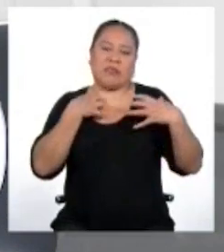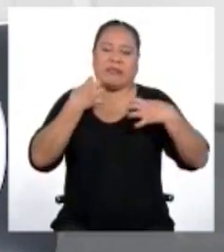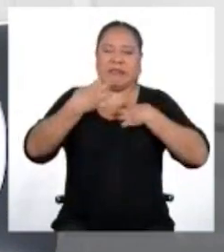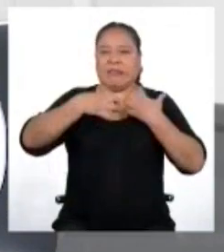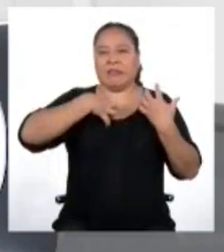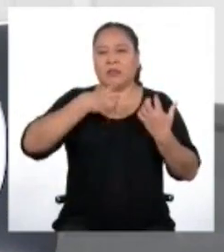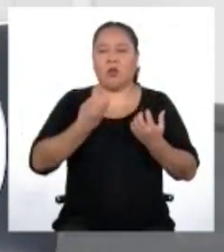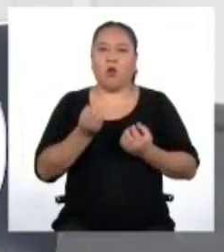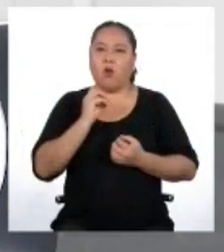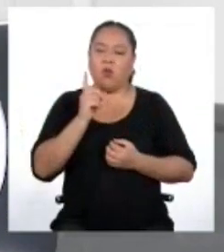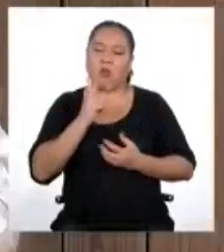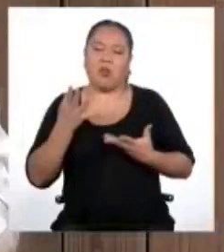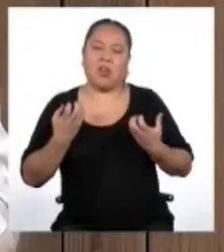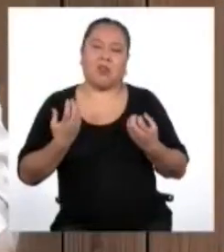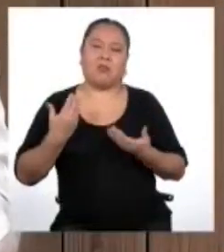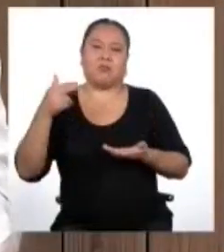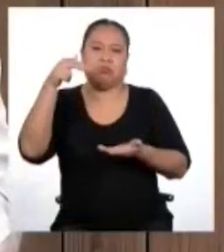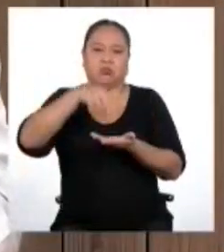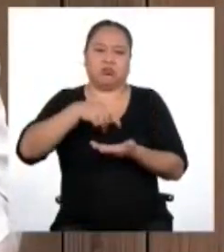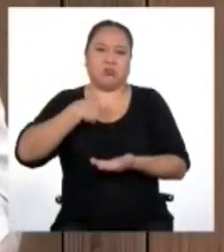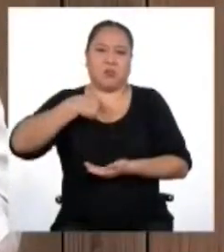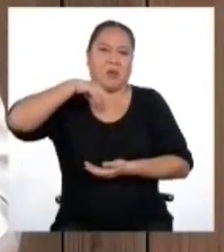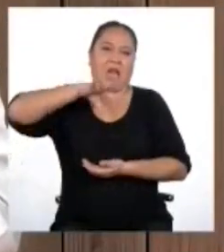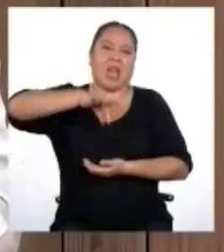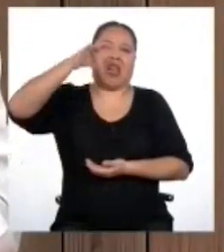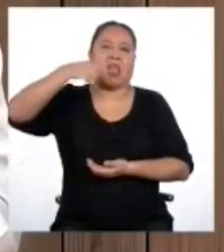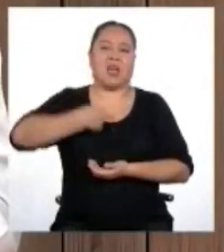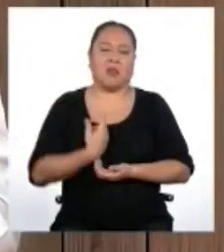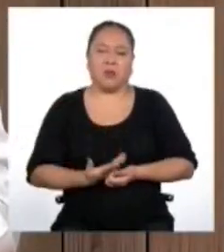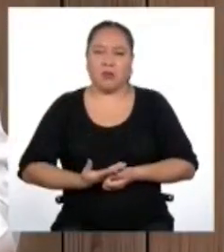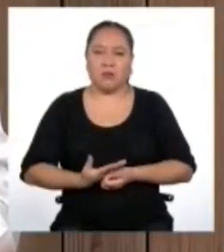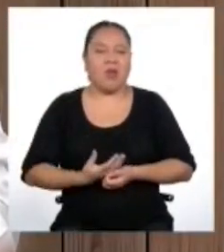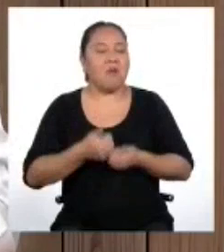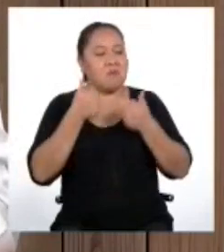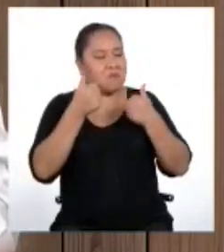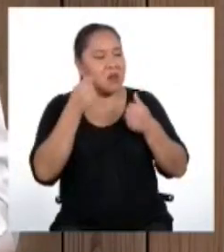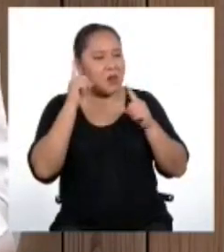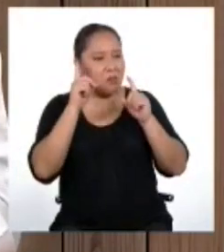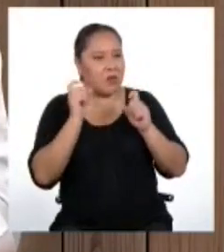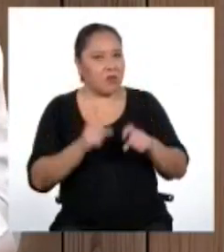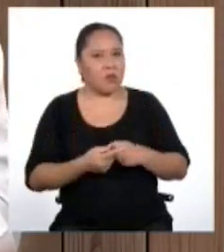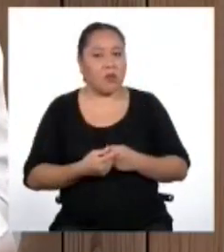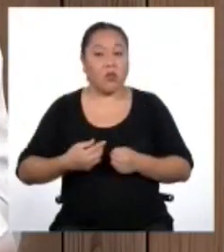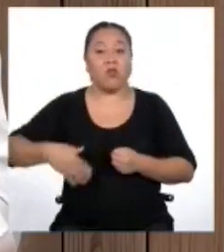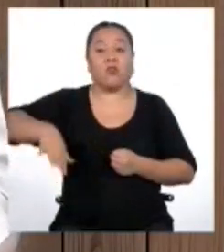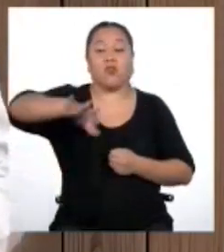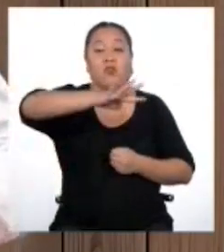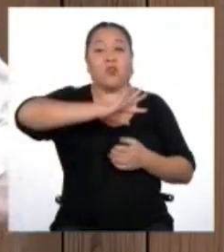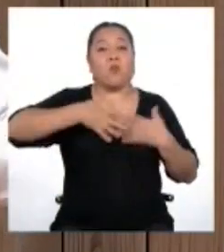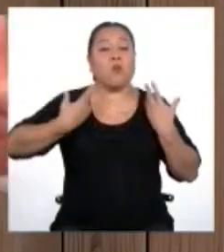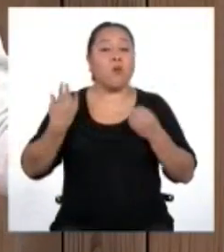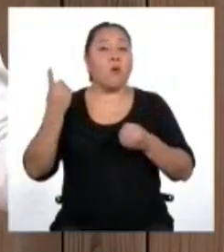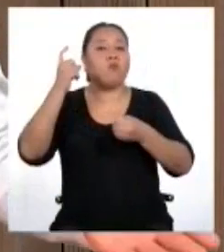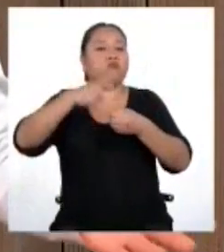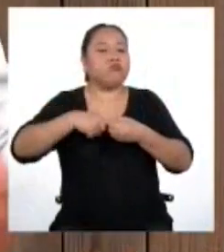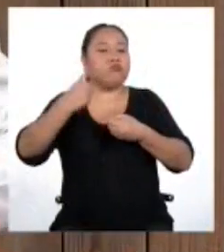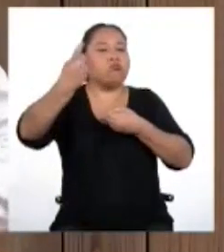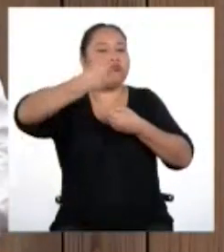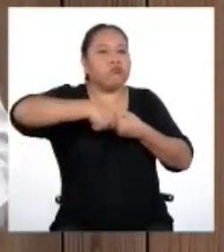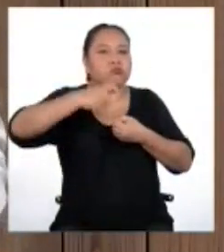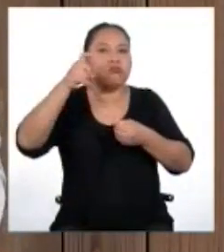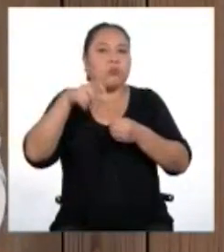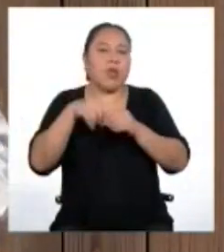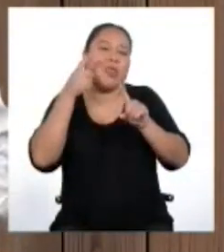tampoco me interesa ser un candidato? ¡Qué buena pregunta! En realidad, nosotros podemos participar en diversas